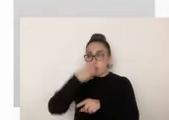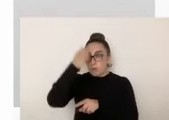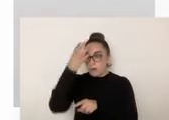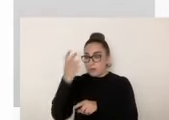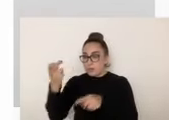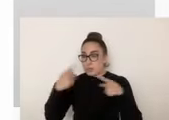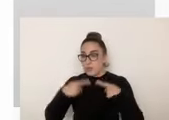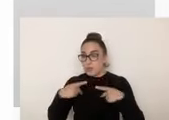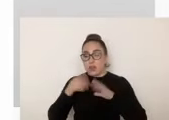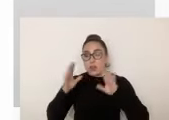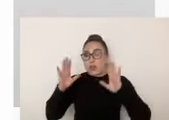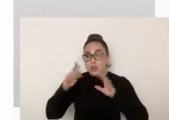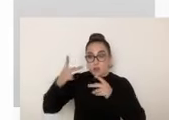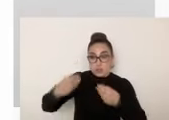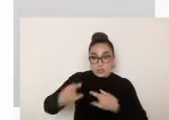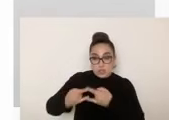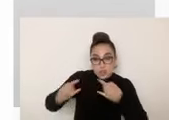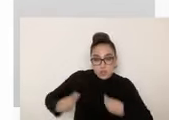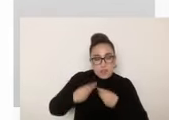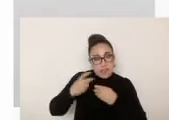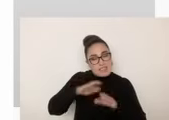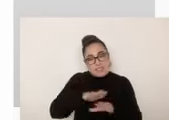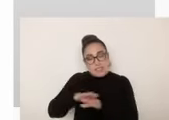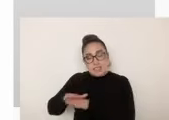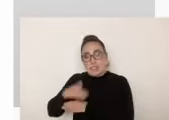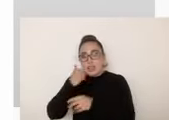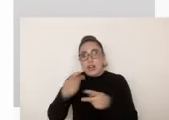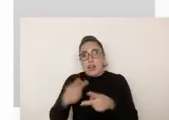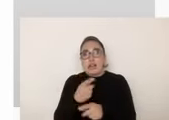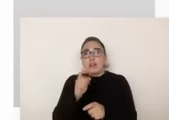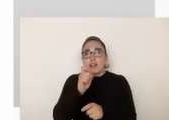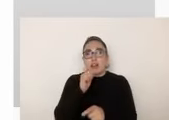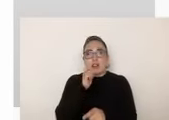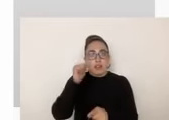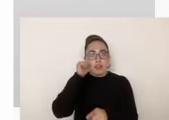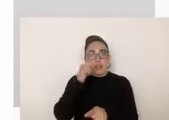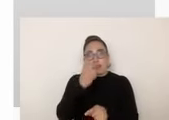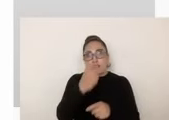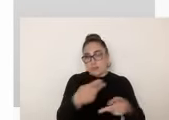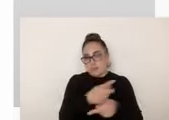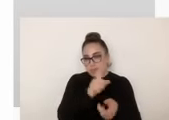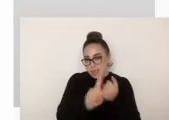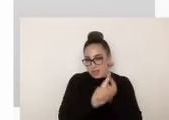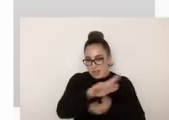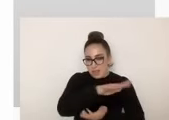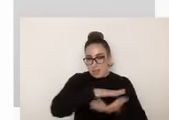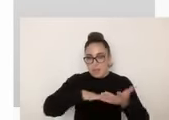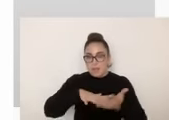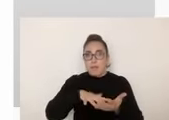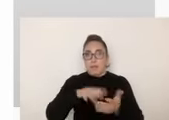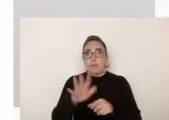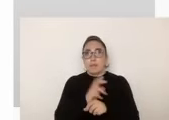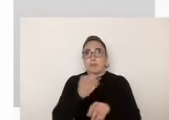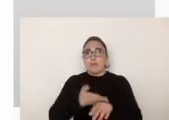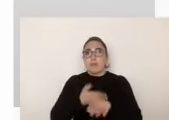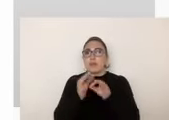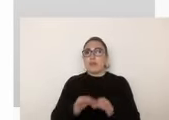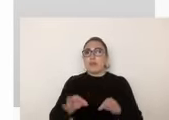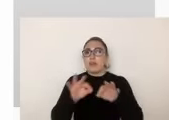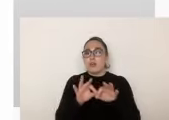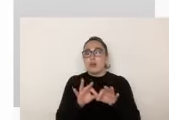físicas. Alguien dirá, bueno, aparte de las deónticas y areteicas, ¿qué pasa con el contractualismo? Bueno, el contractualismo y el contractarianismo, ¿no?, según